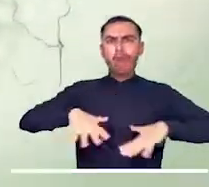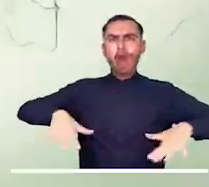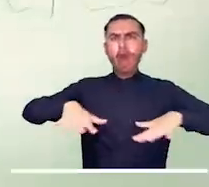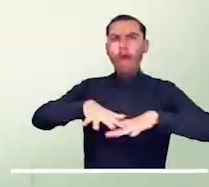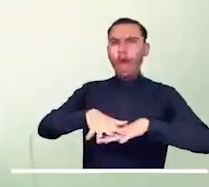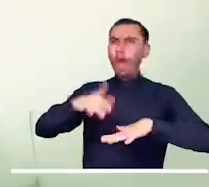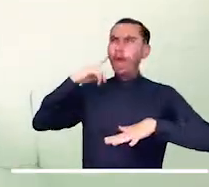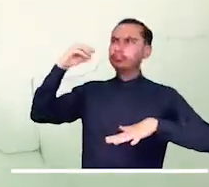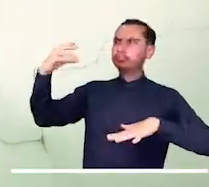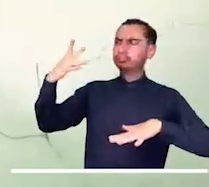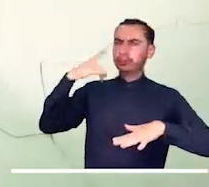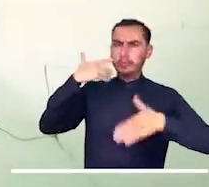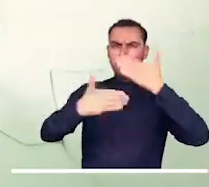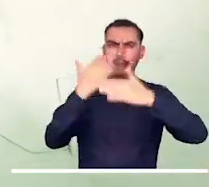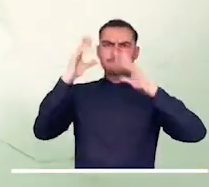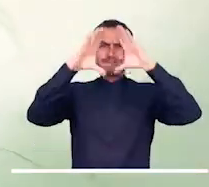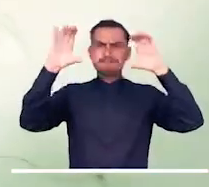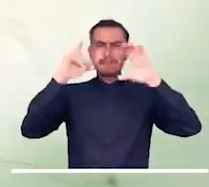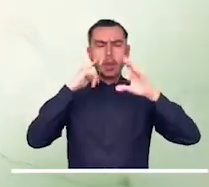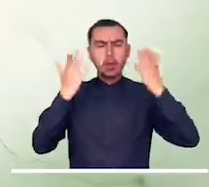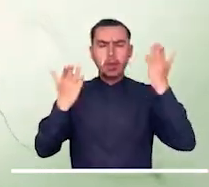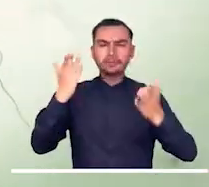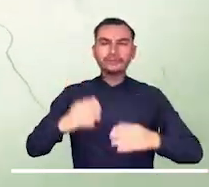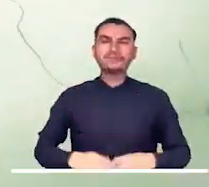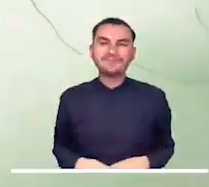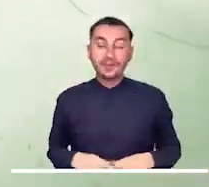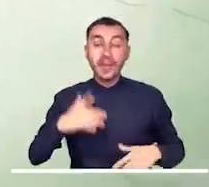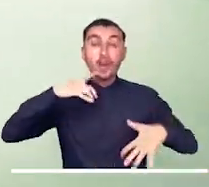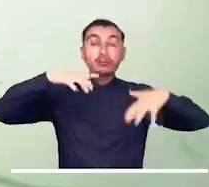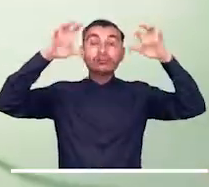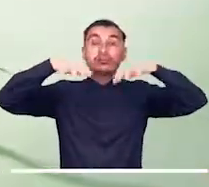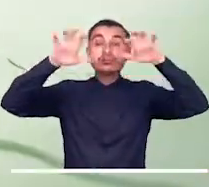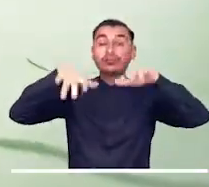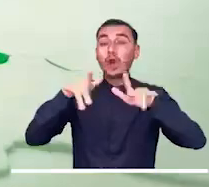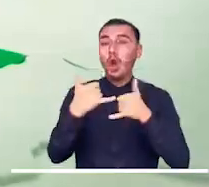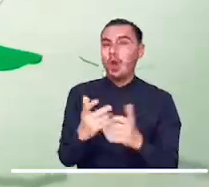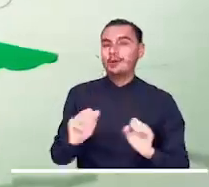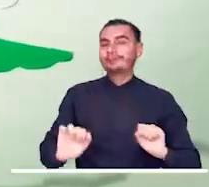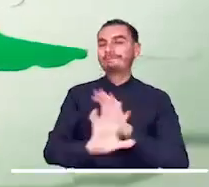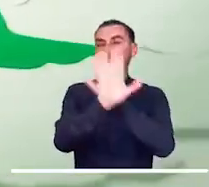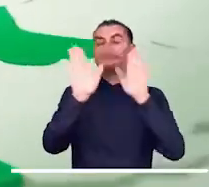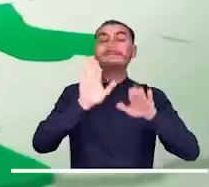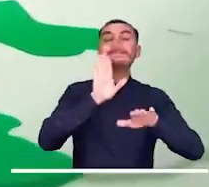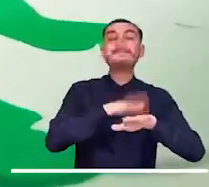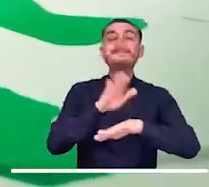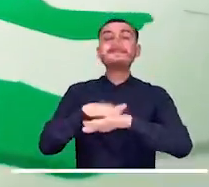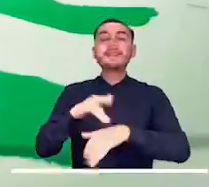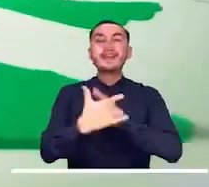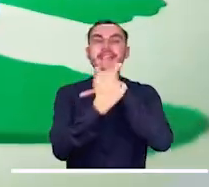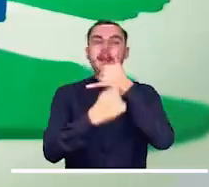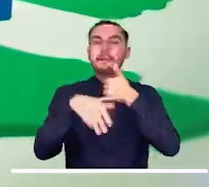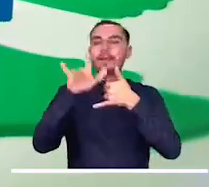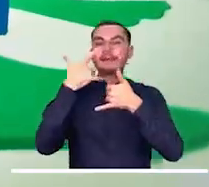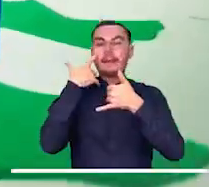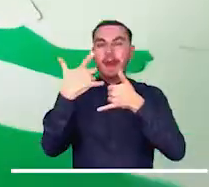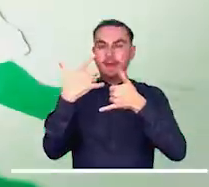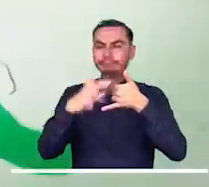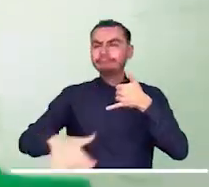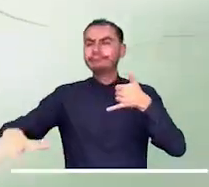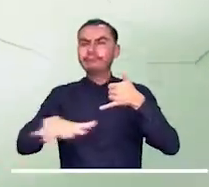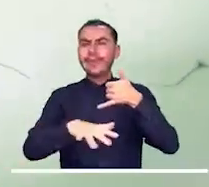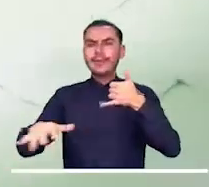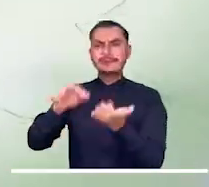Las lloviznas serán las protagonistas de la mañana en el Pacífico, especialmente en el centro y norte de